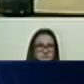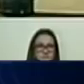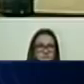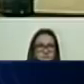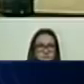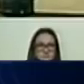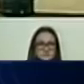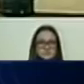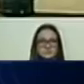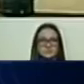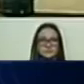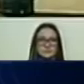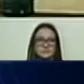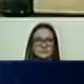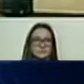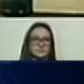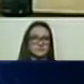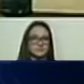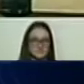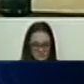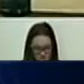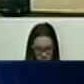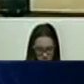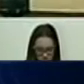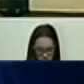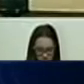polémica que se ha dado por la Cumbre de las Américas.